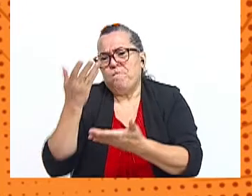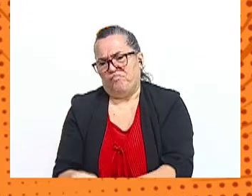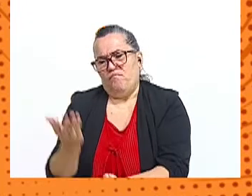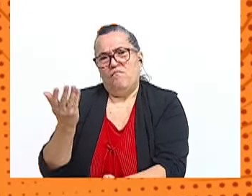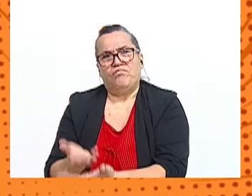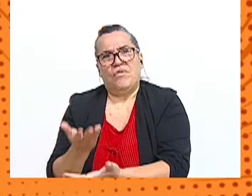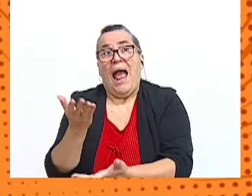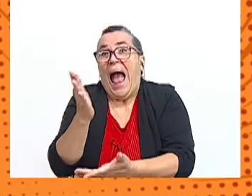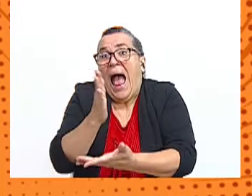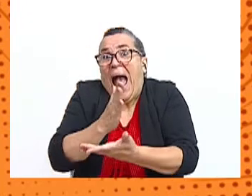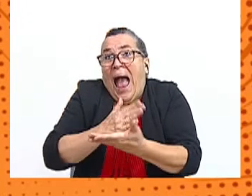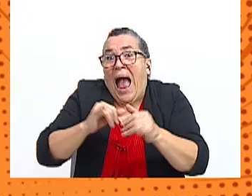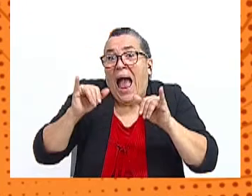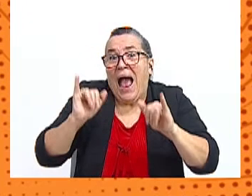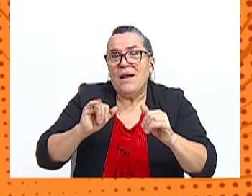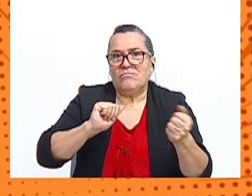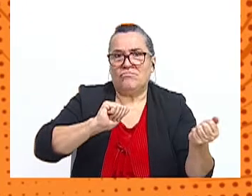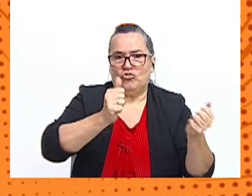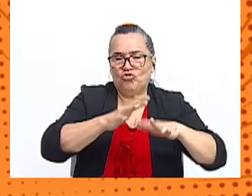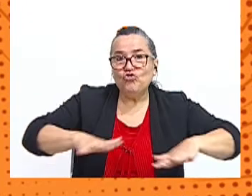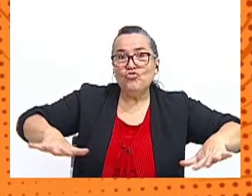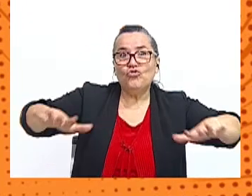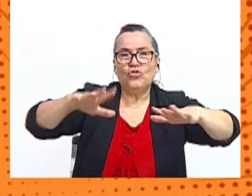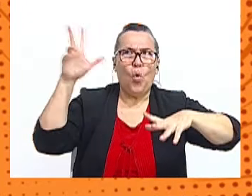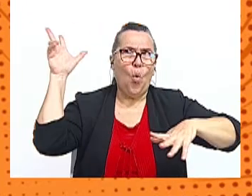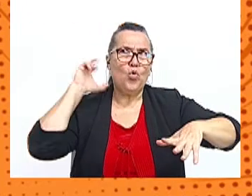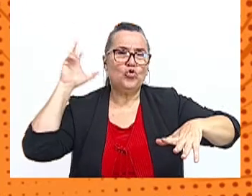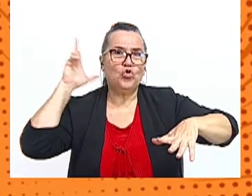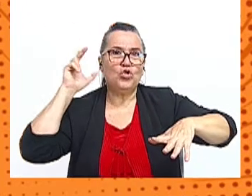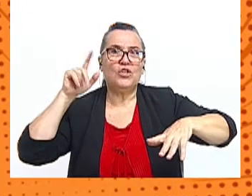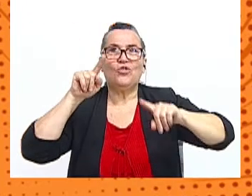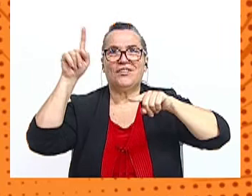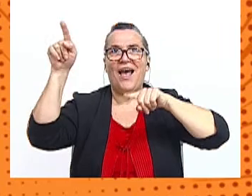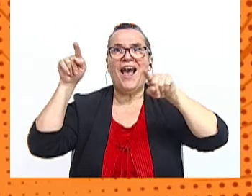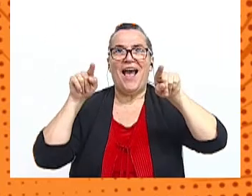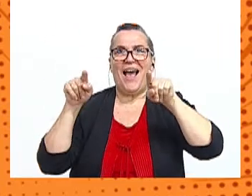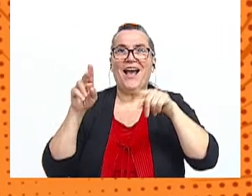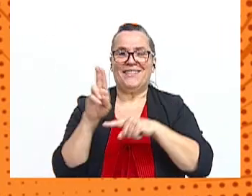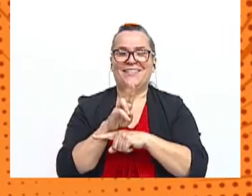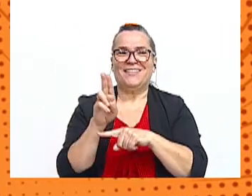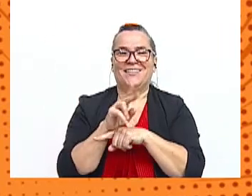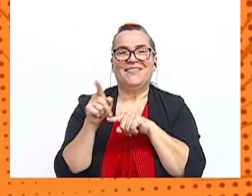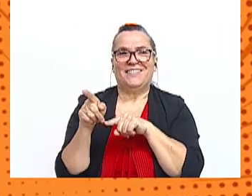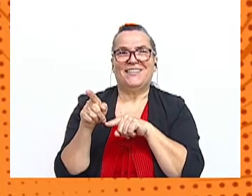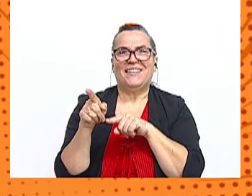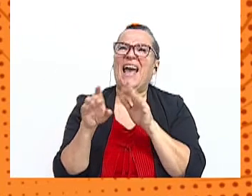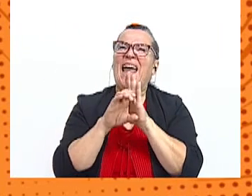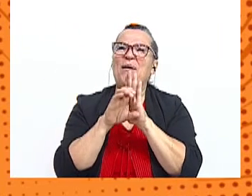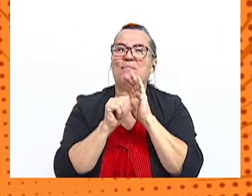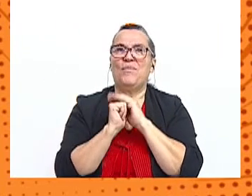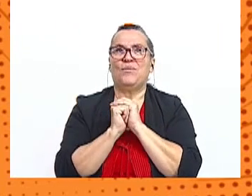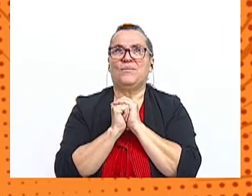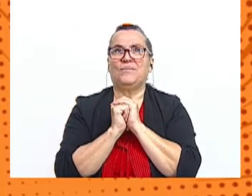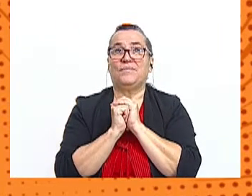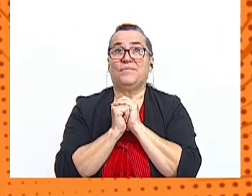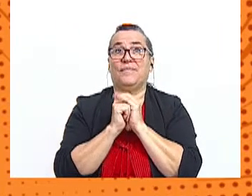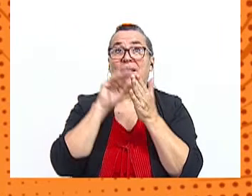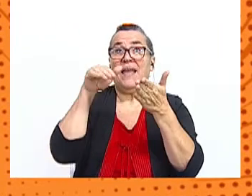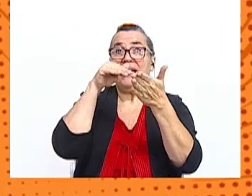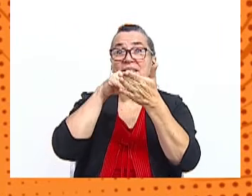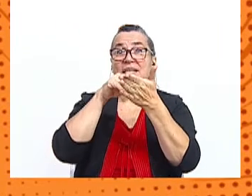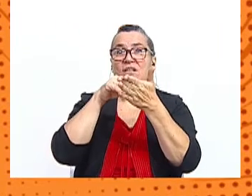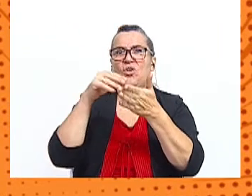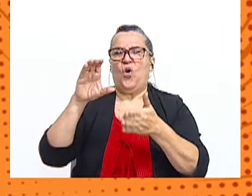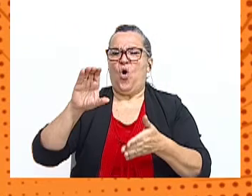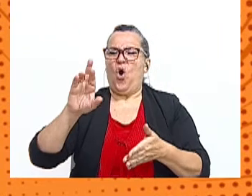para representar ese campo sonoro se utilizan estos elementos. Por ejemplo, en el centro tenemos ese crash,